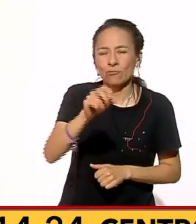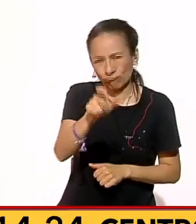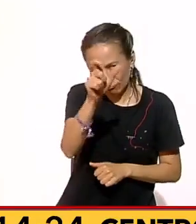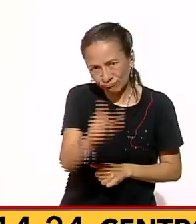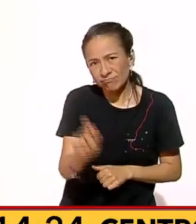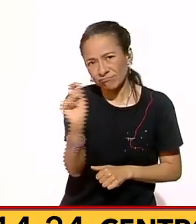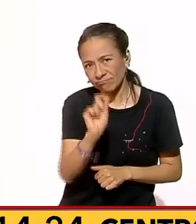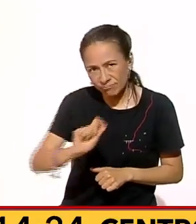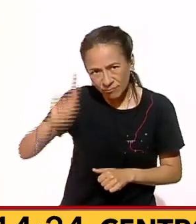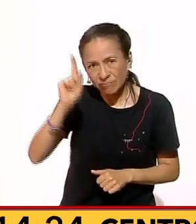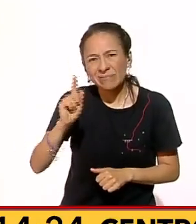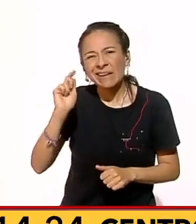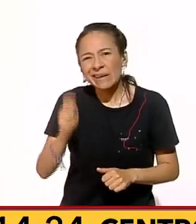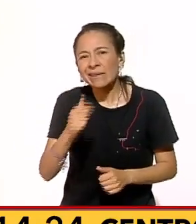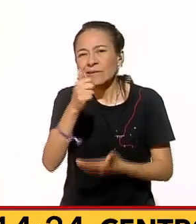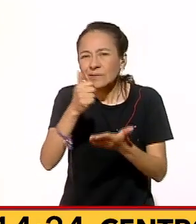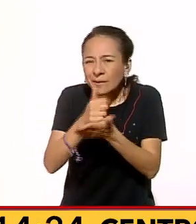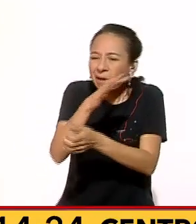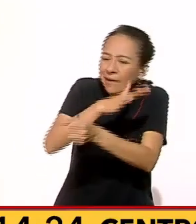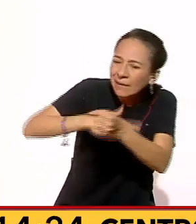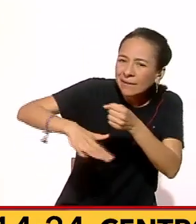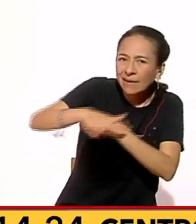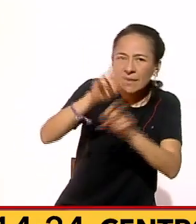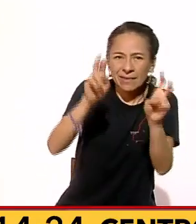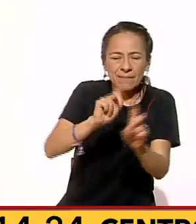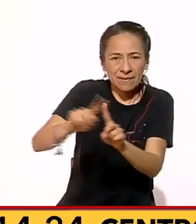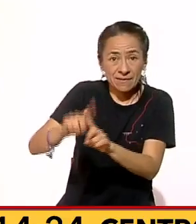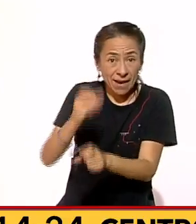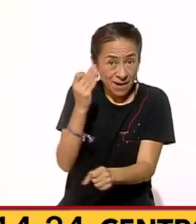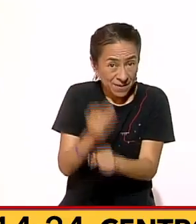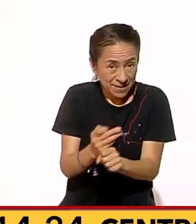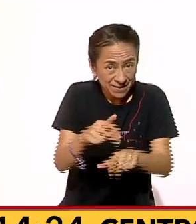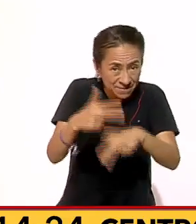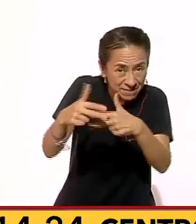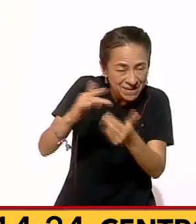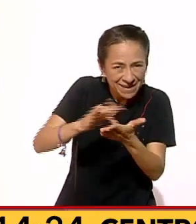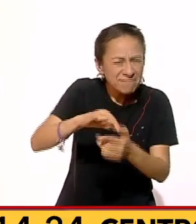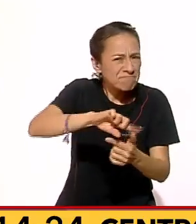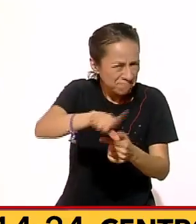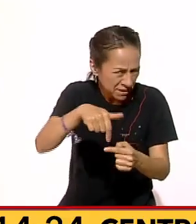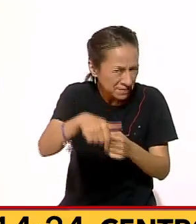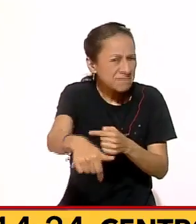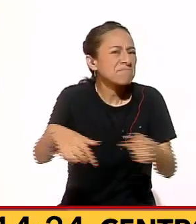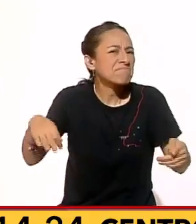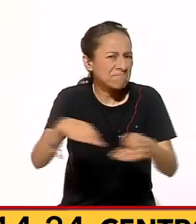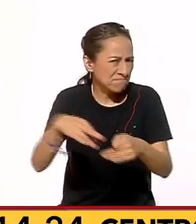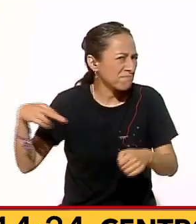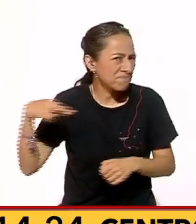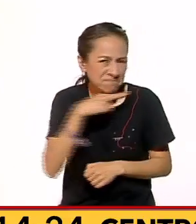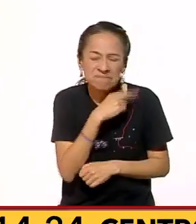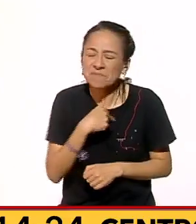temas metropolitanos. Gracias por estos minutos y hablamos muy pronto. Con gusto. Gracias.